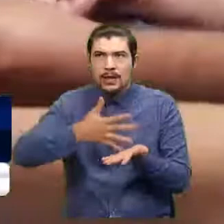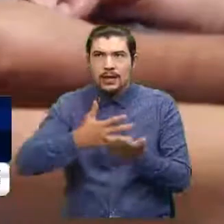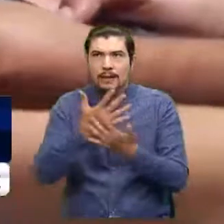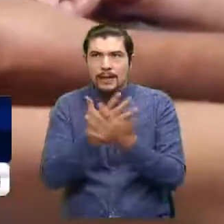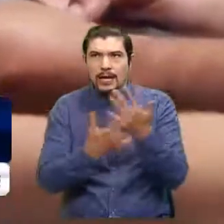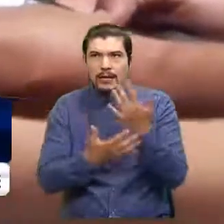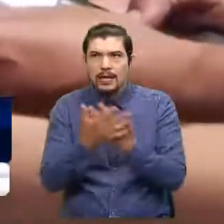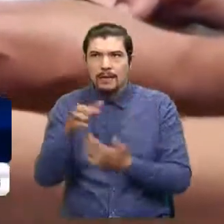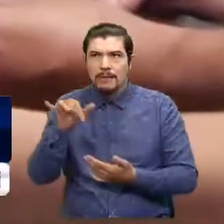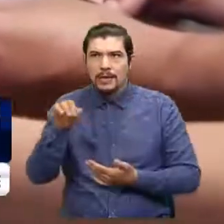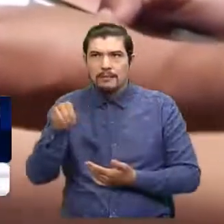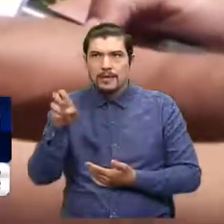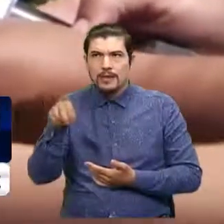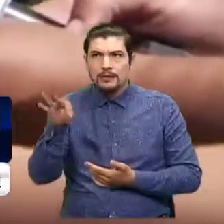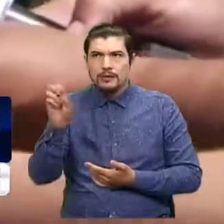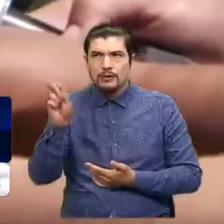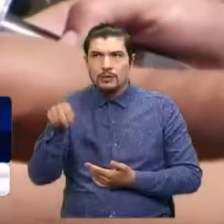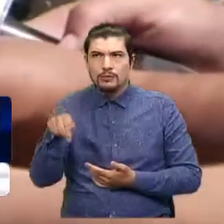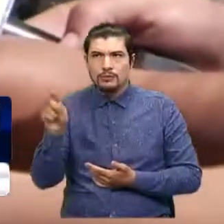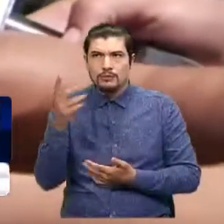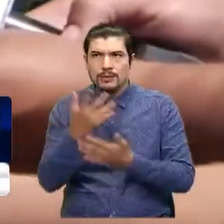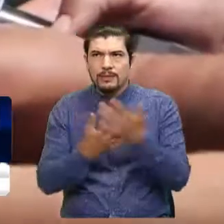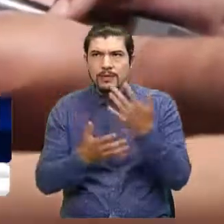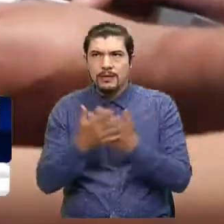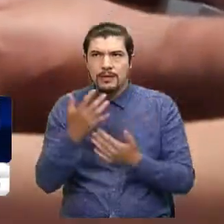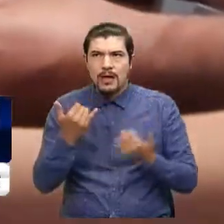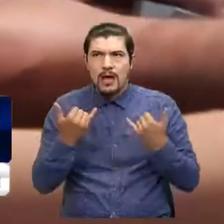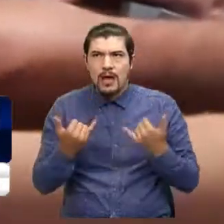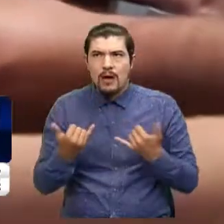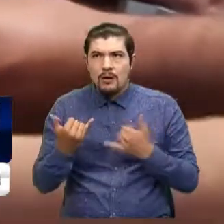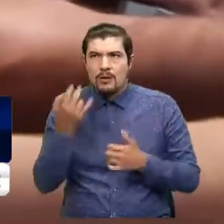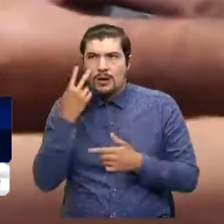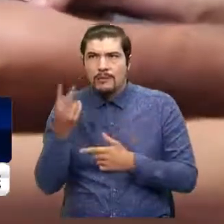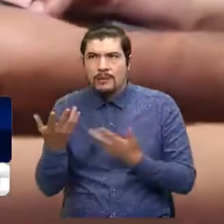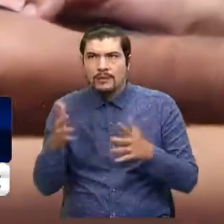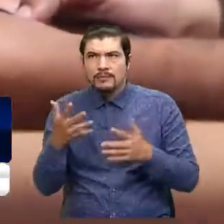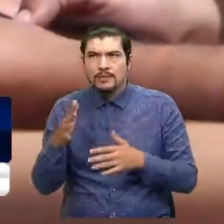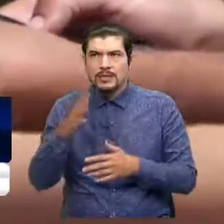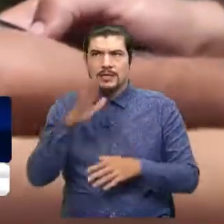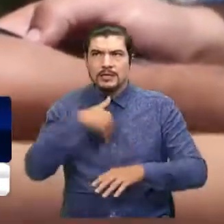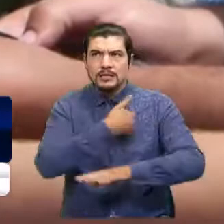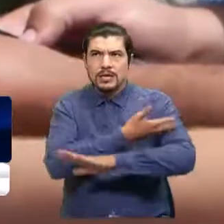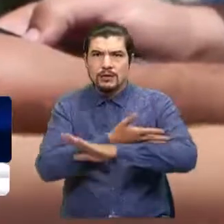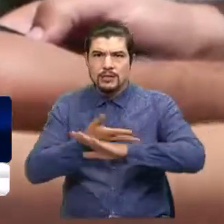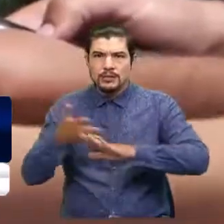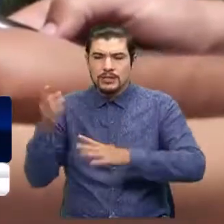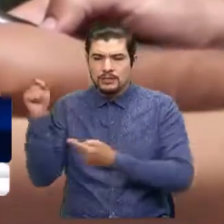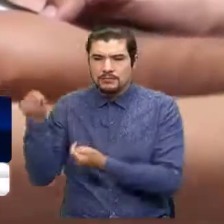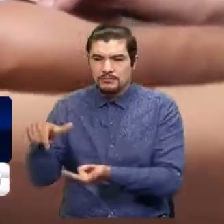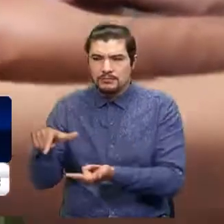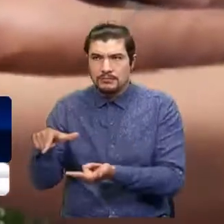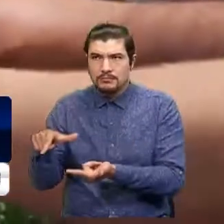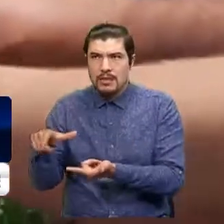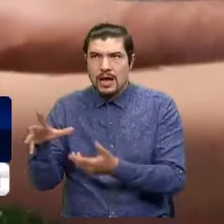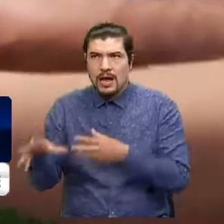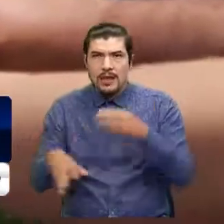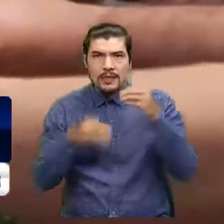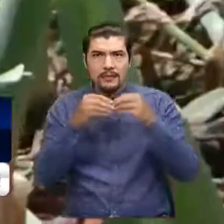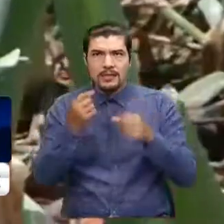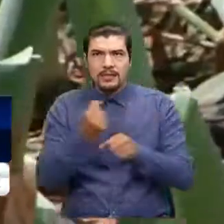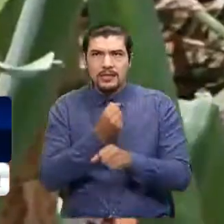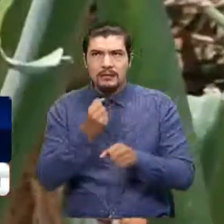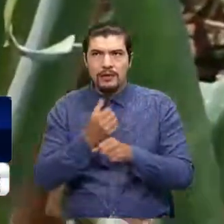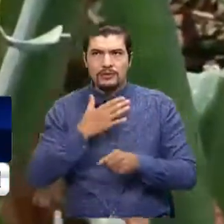pimentón yo igual pues ahí tenemos por medio momento como de 5.000.000 de invertir opera el trabajo que le ha invertido también